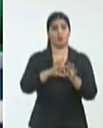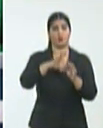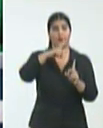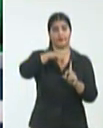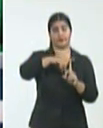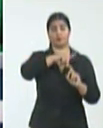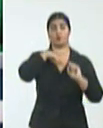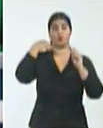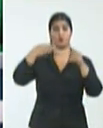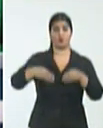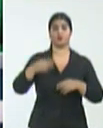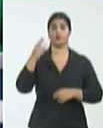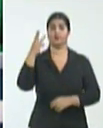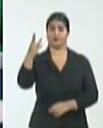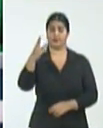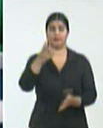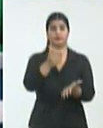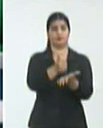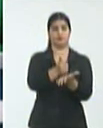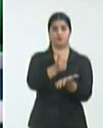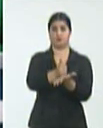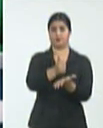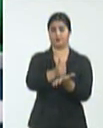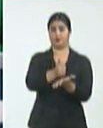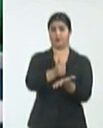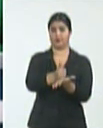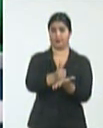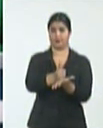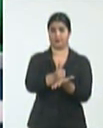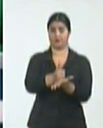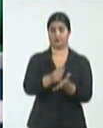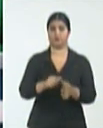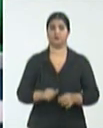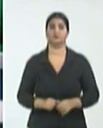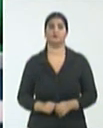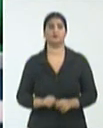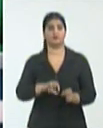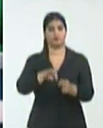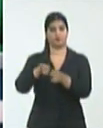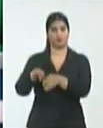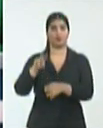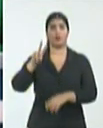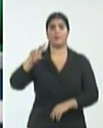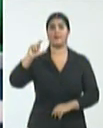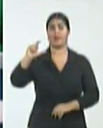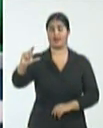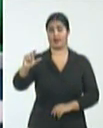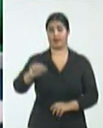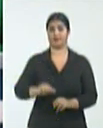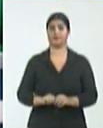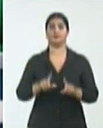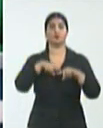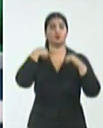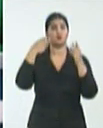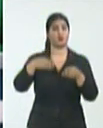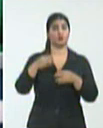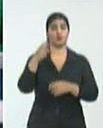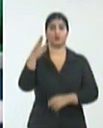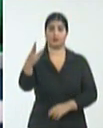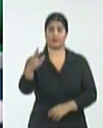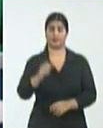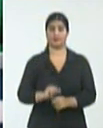del municipio de Guantánamo. Las 3 personas de Villa Clara, 2 del municipio de Santa Clara